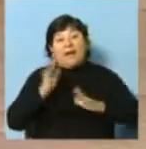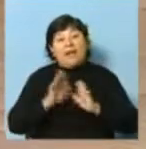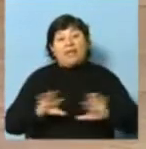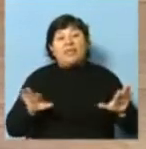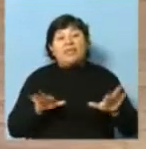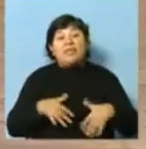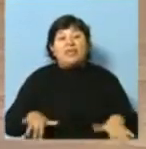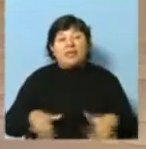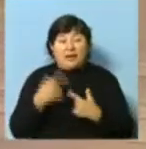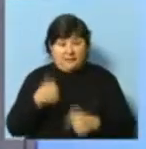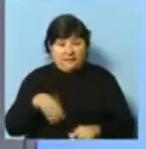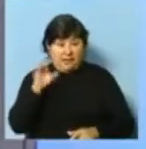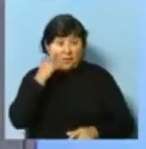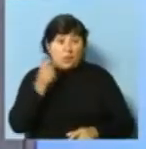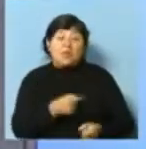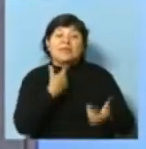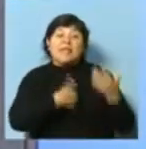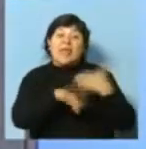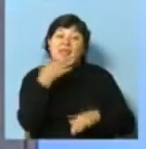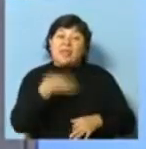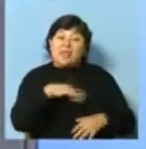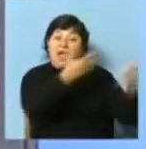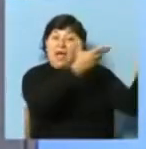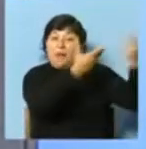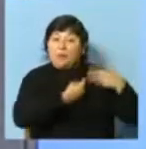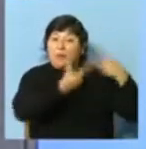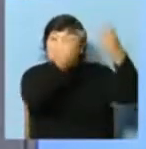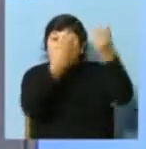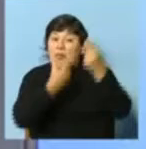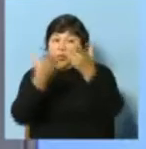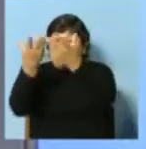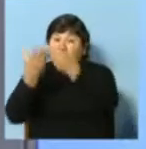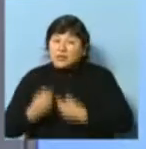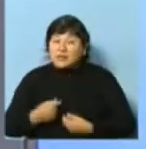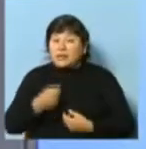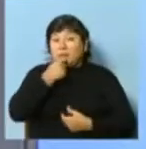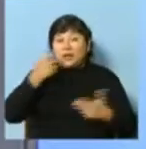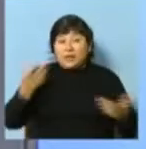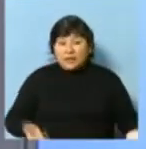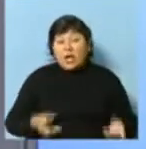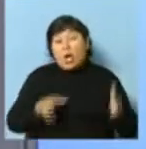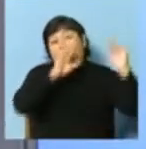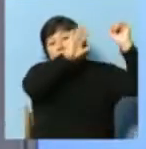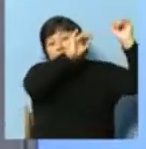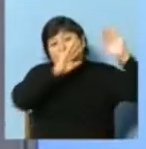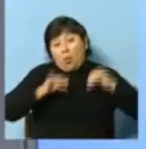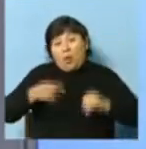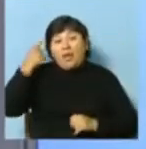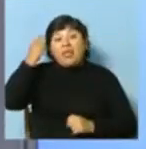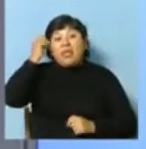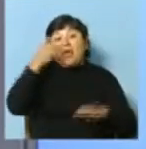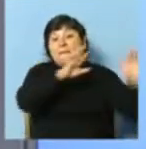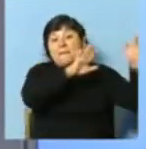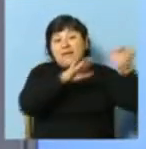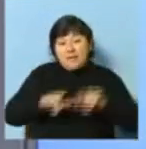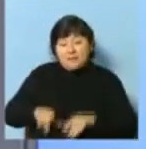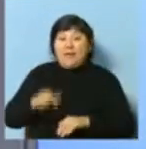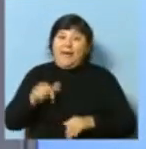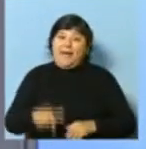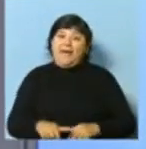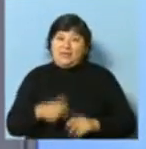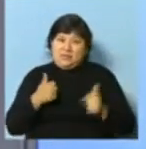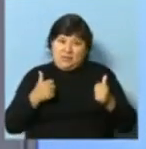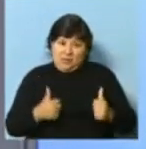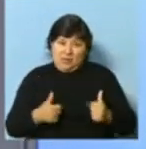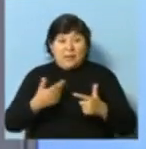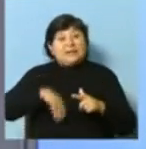apoyo hasta para las mismas gestiones y una mirada parecida en el gobierno provincial bueno es muy difícil